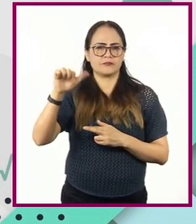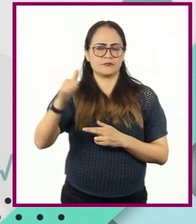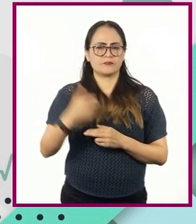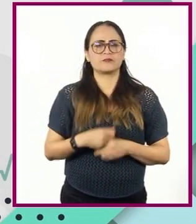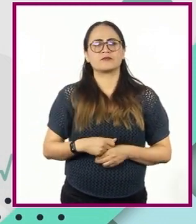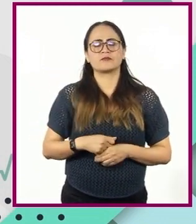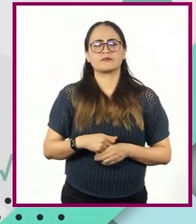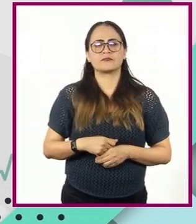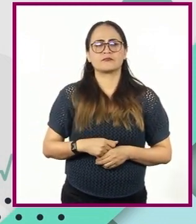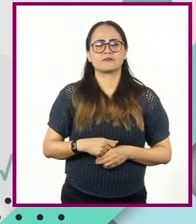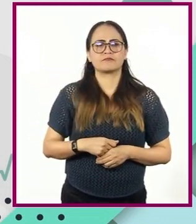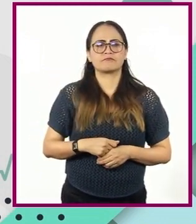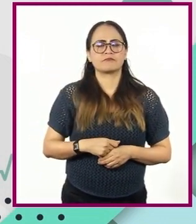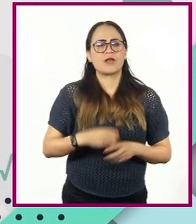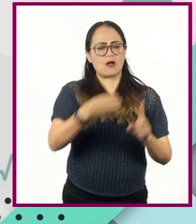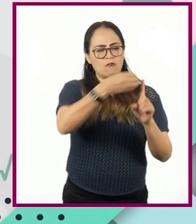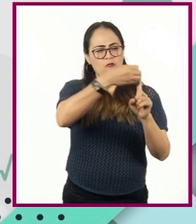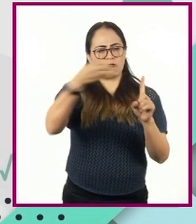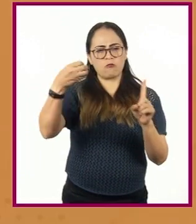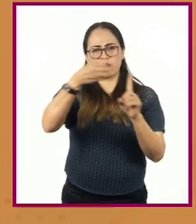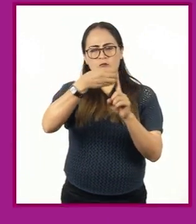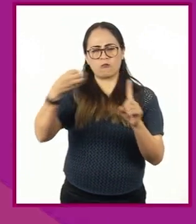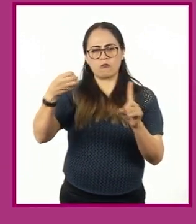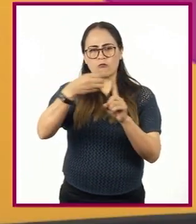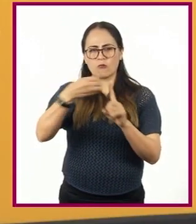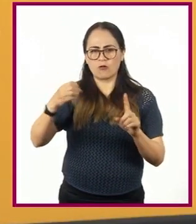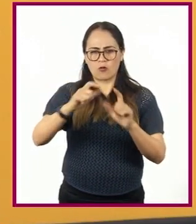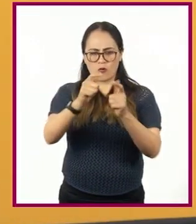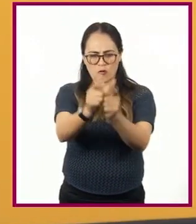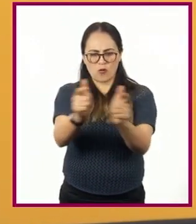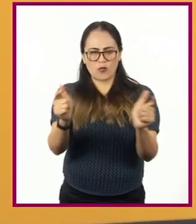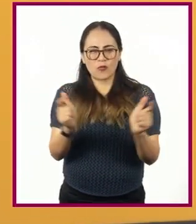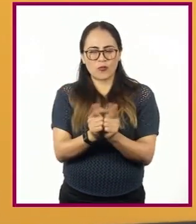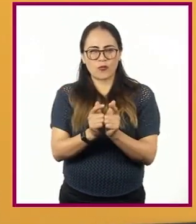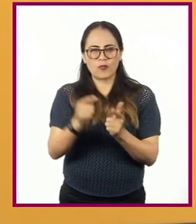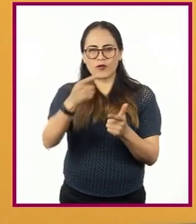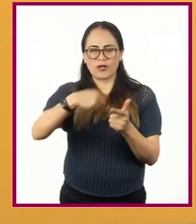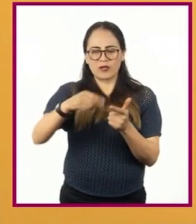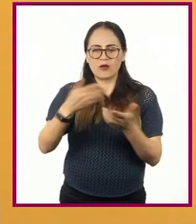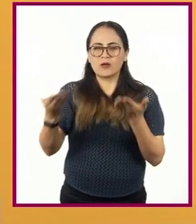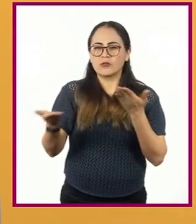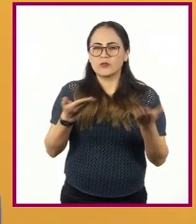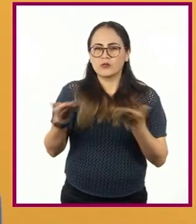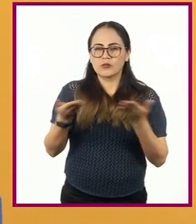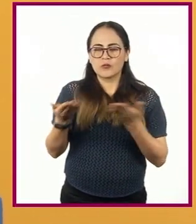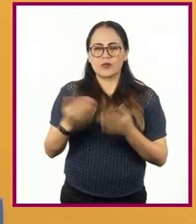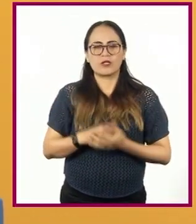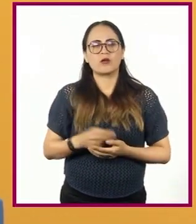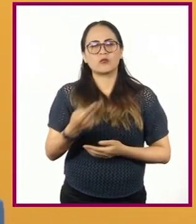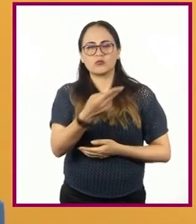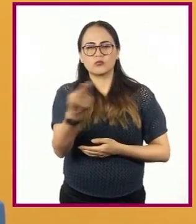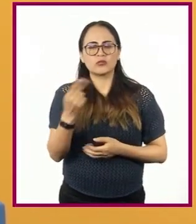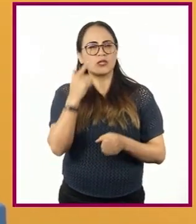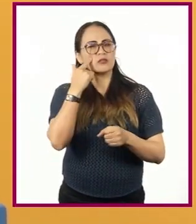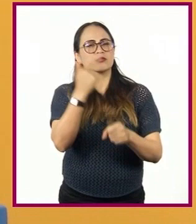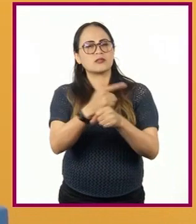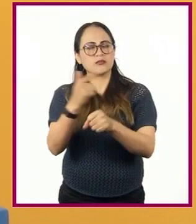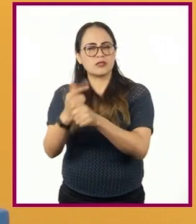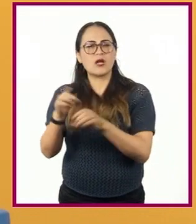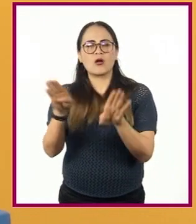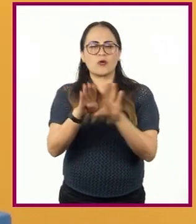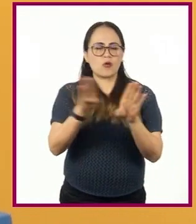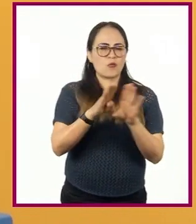la familia de oraciones numéricas. Comparemos las oraciones numéricas. Identifiquemos cómo la